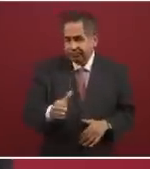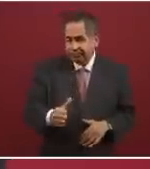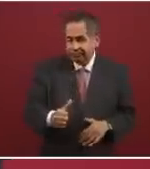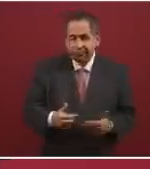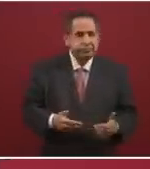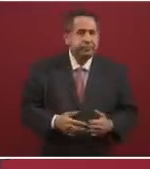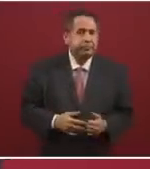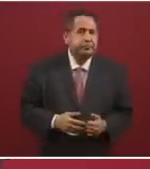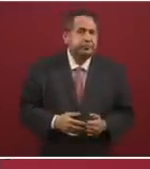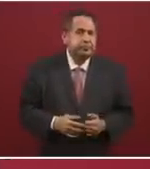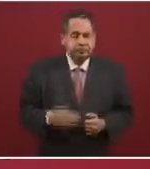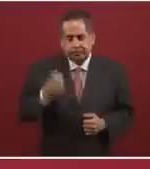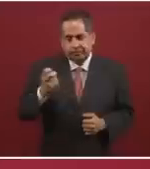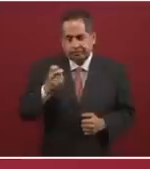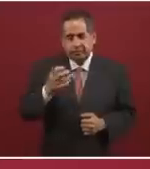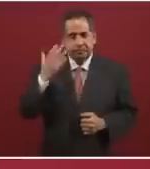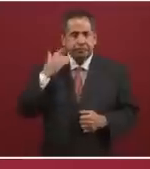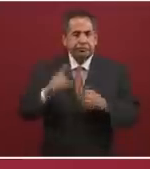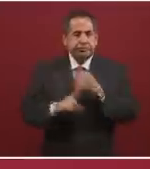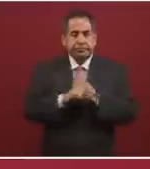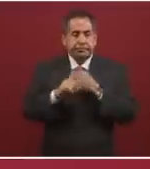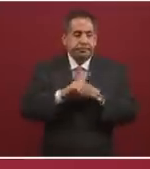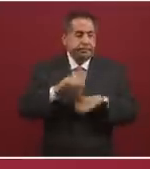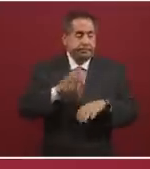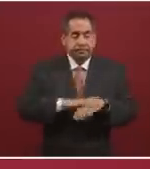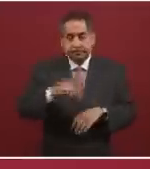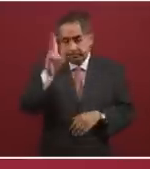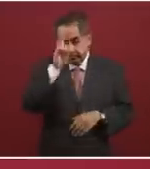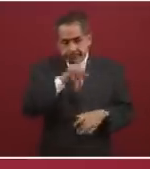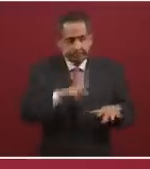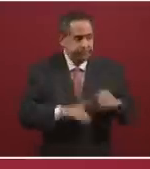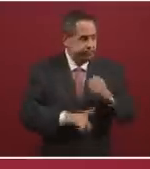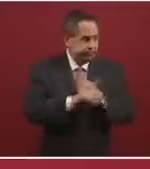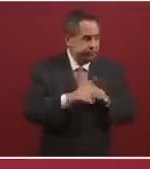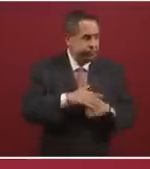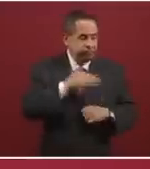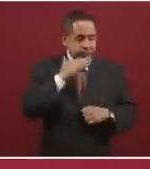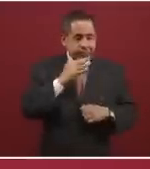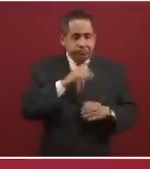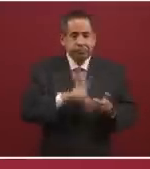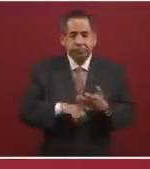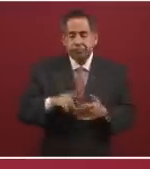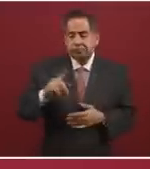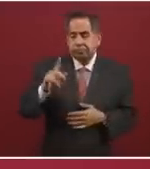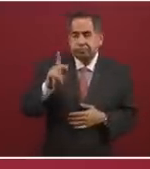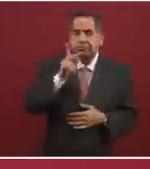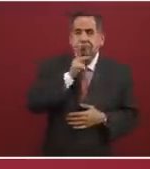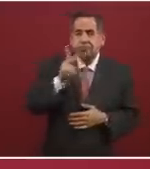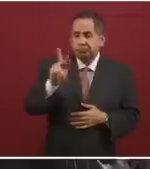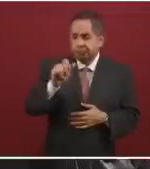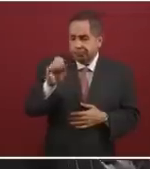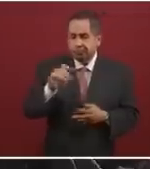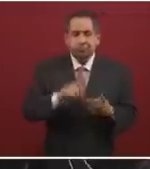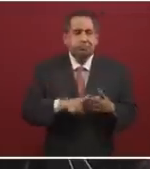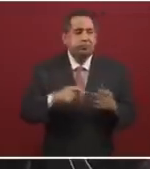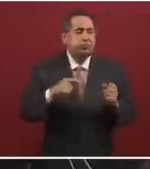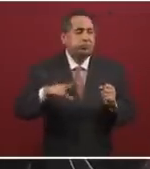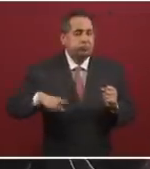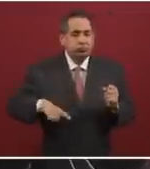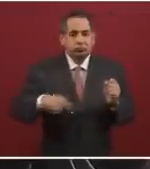Ese era el problema principal en Pemex y en el gobierno. Así de